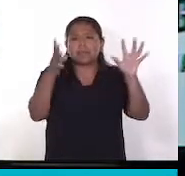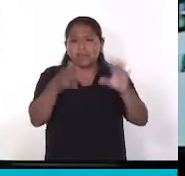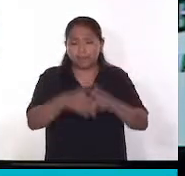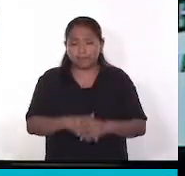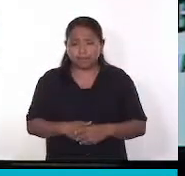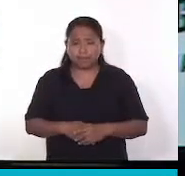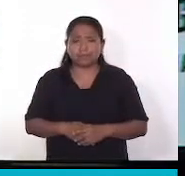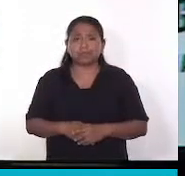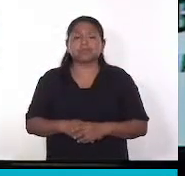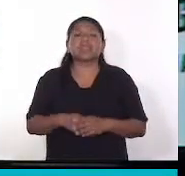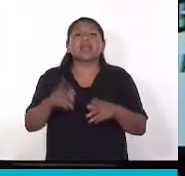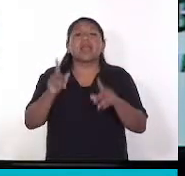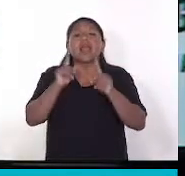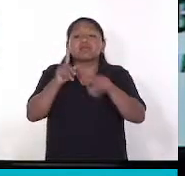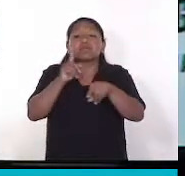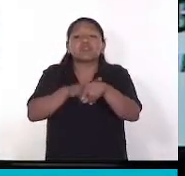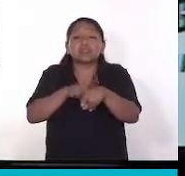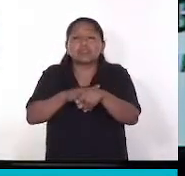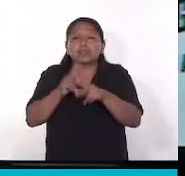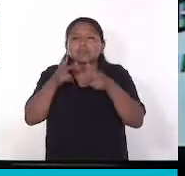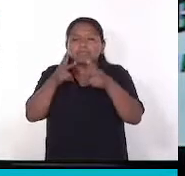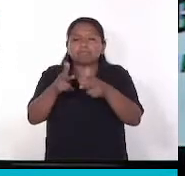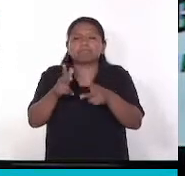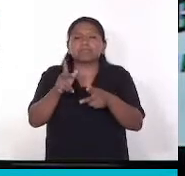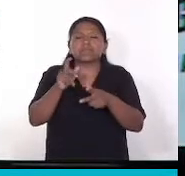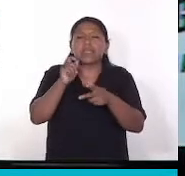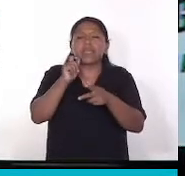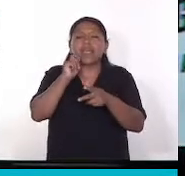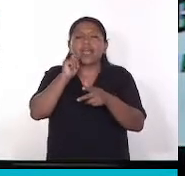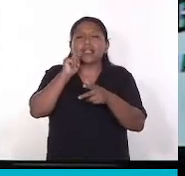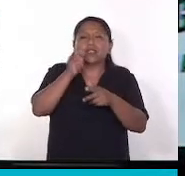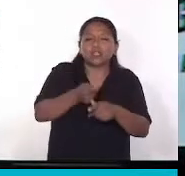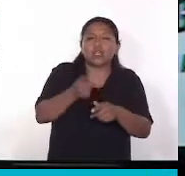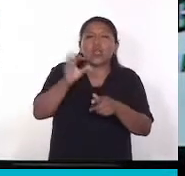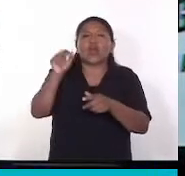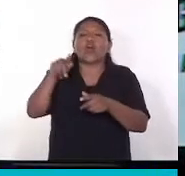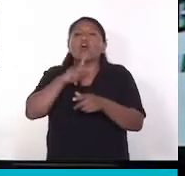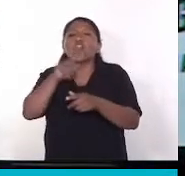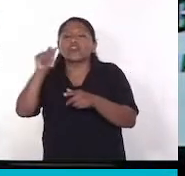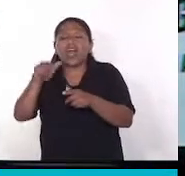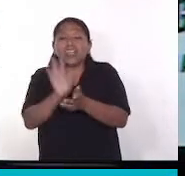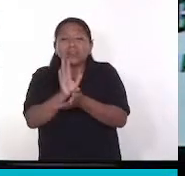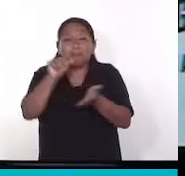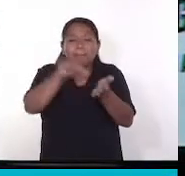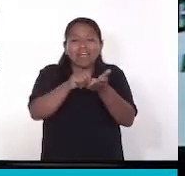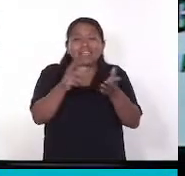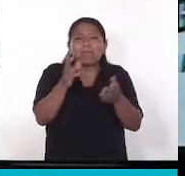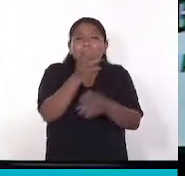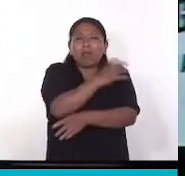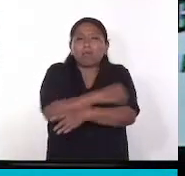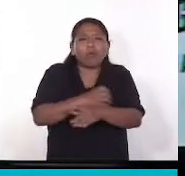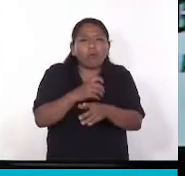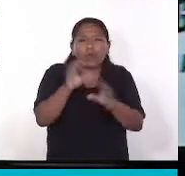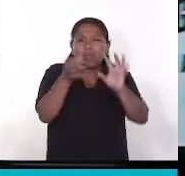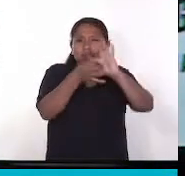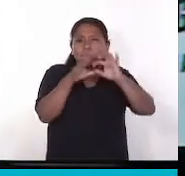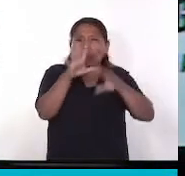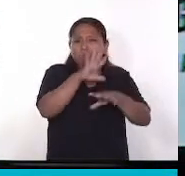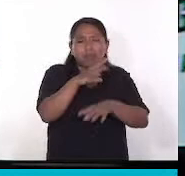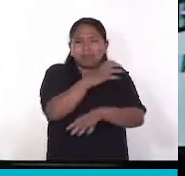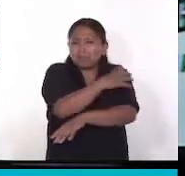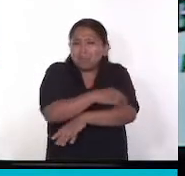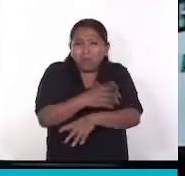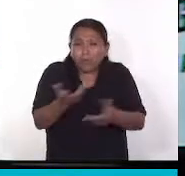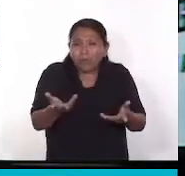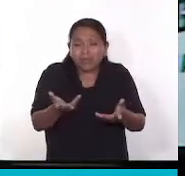Al mismo tiempo hay que decir que el sometimiento de Ucrania a la Unión Europea y la OTAN, que lo ha transformado en el país más pobre de Europa, que lo ha